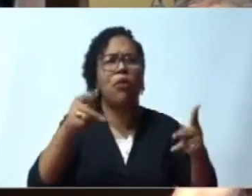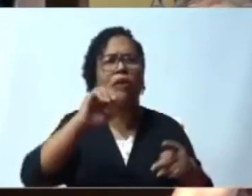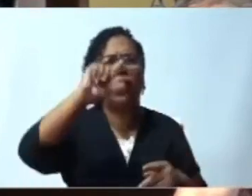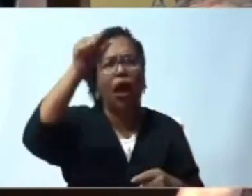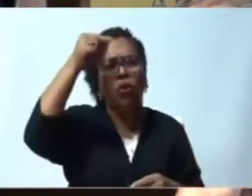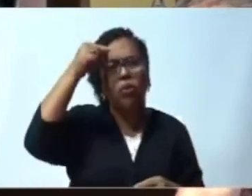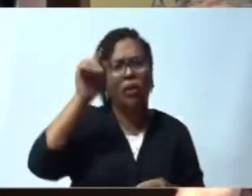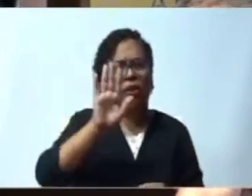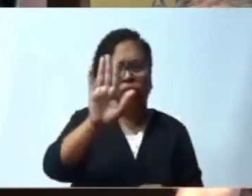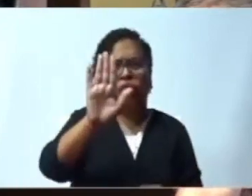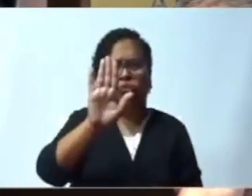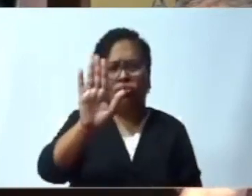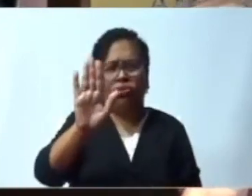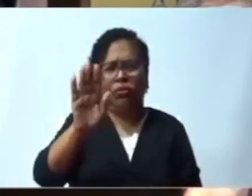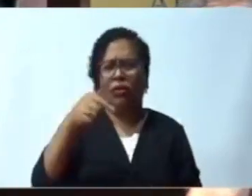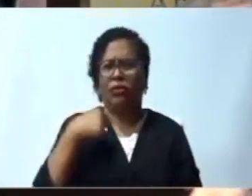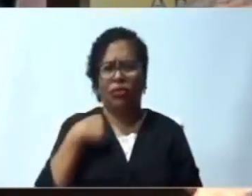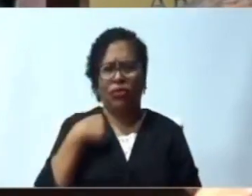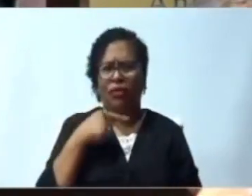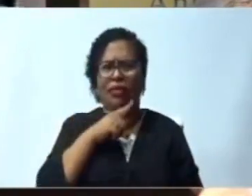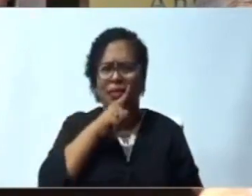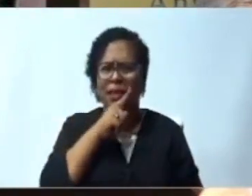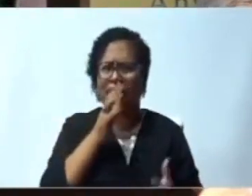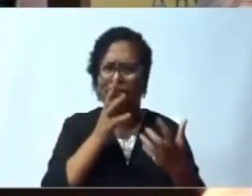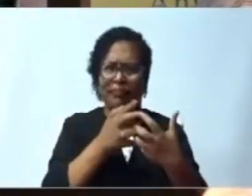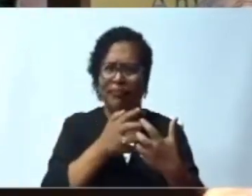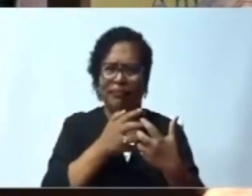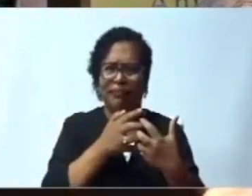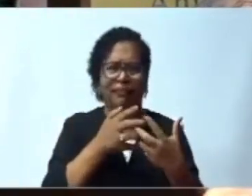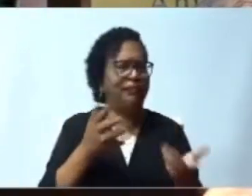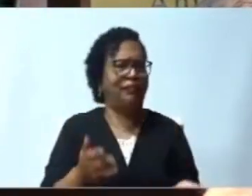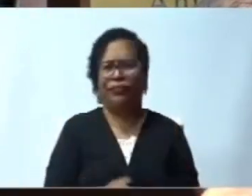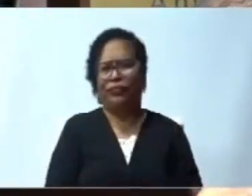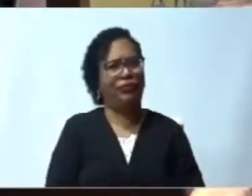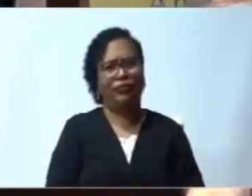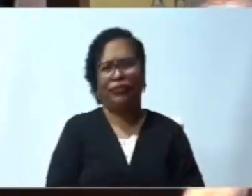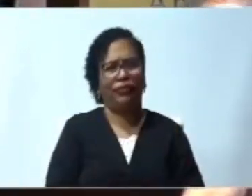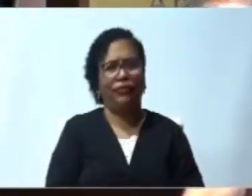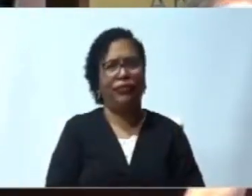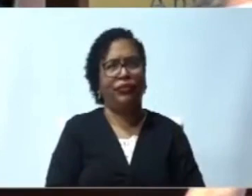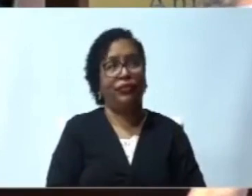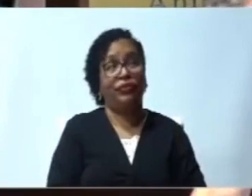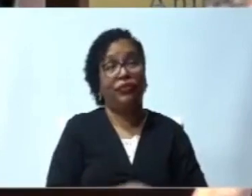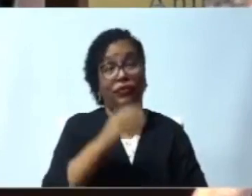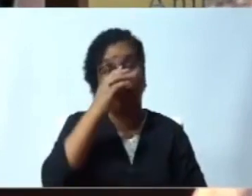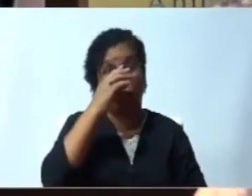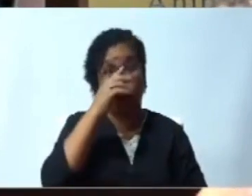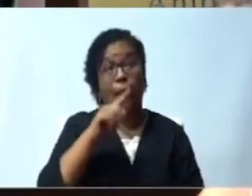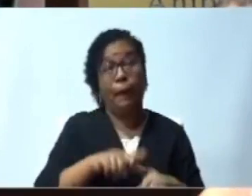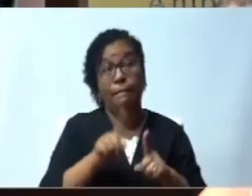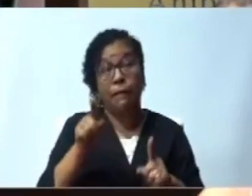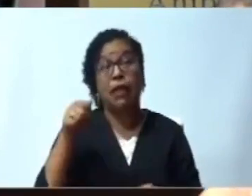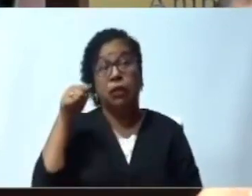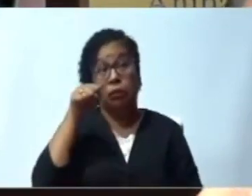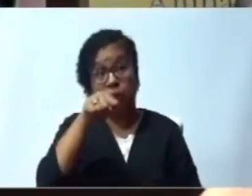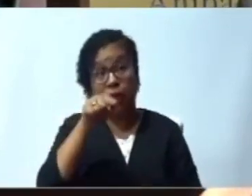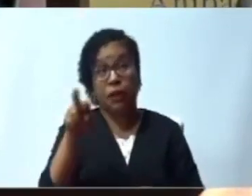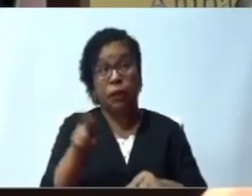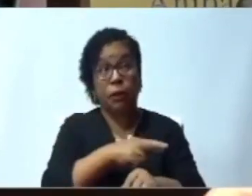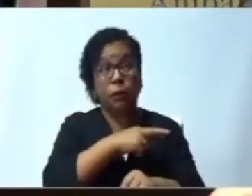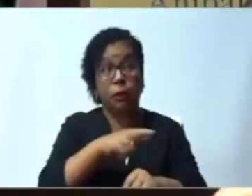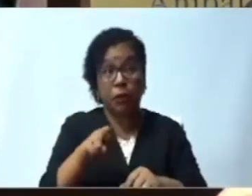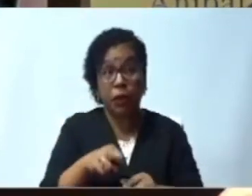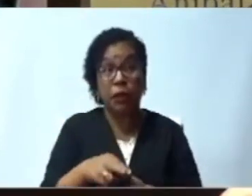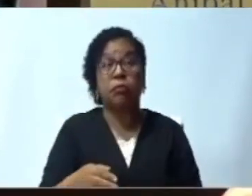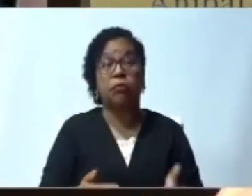No lo concibo, pero allá había un programa que daba un comunicador que le decían Papito Mariñe por